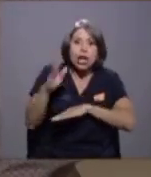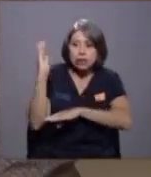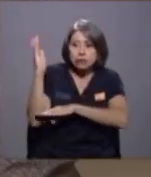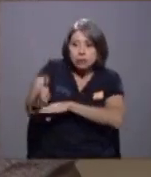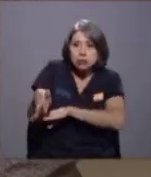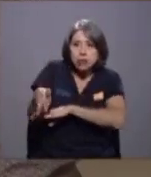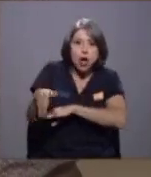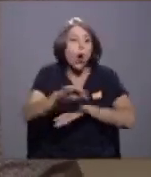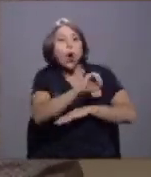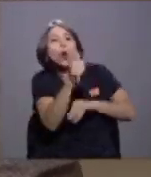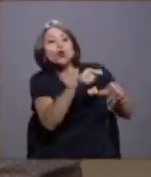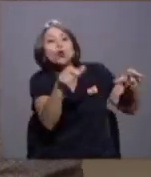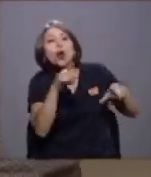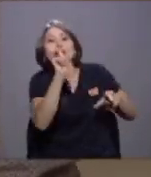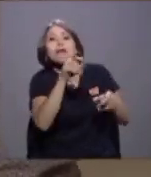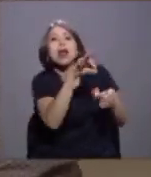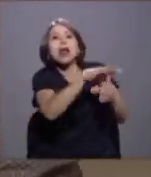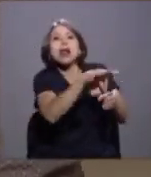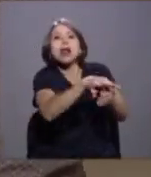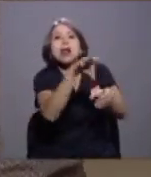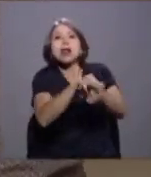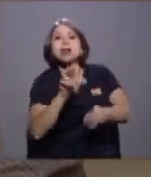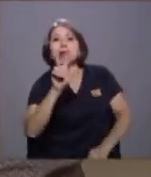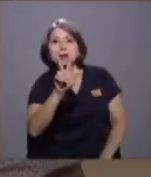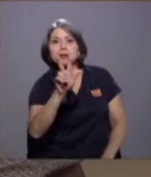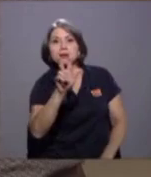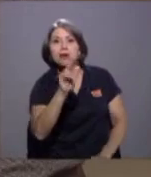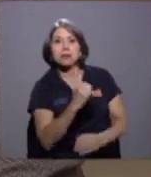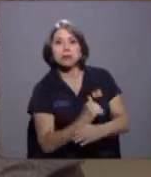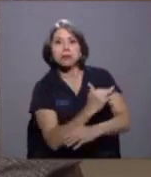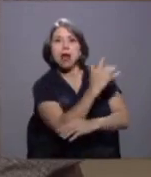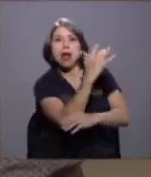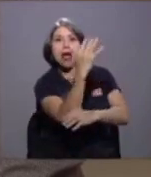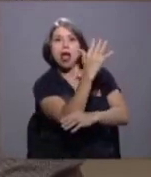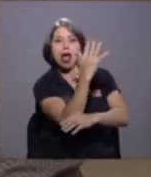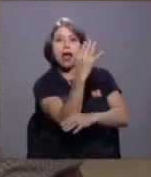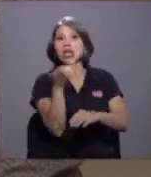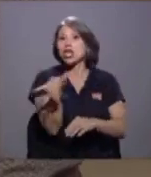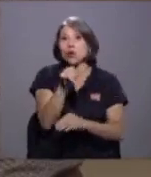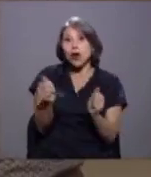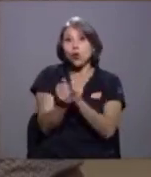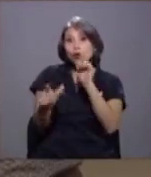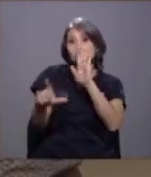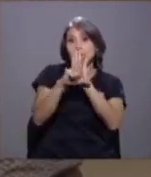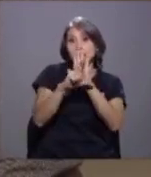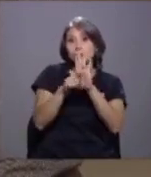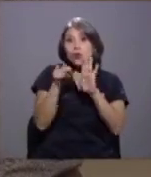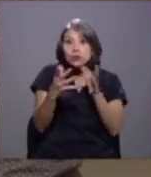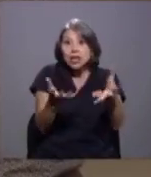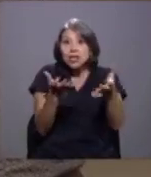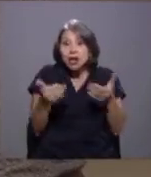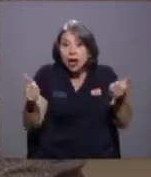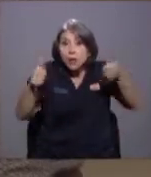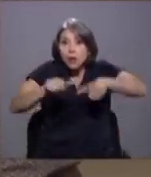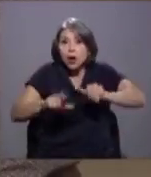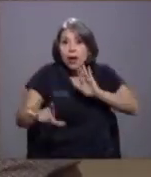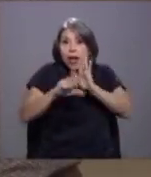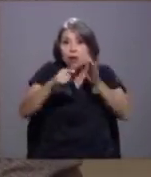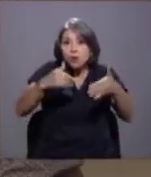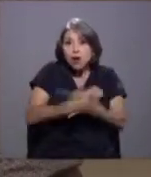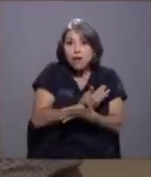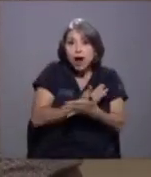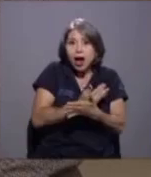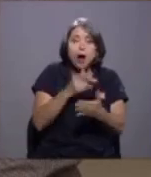lugar. En regulación debería ser exactamente al revés. Usted quiere aprobar una regulación nueva. Perfecto, elimine 3